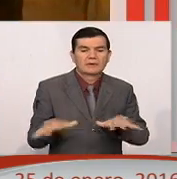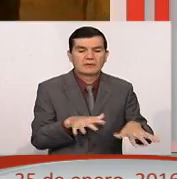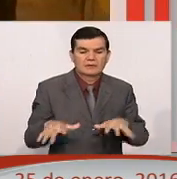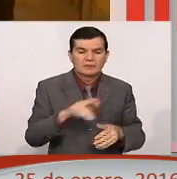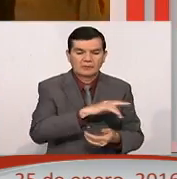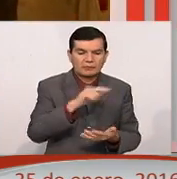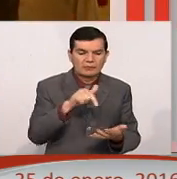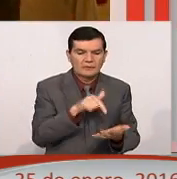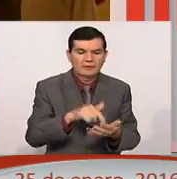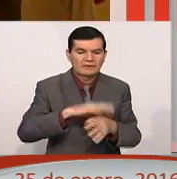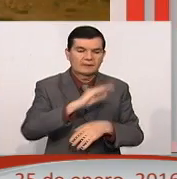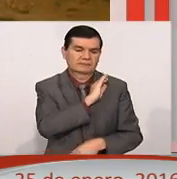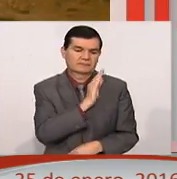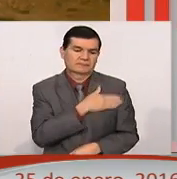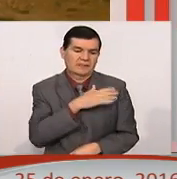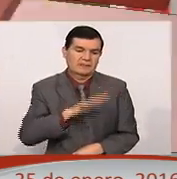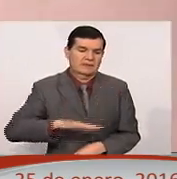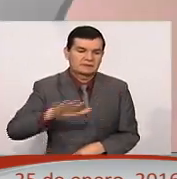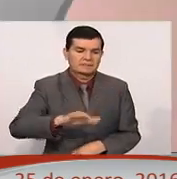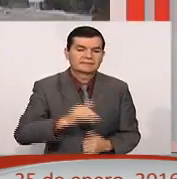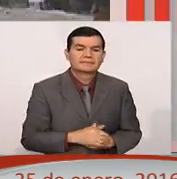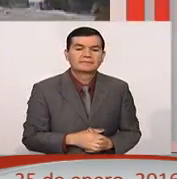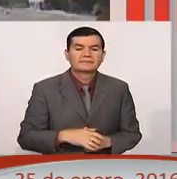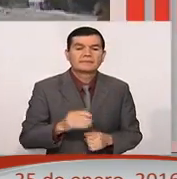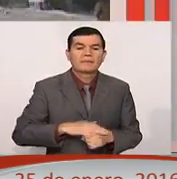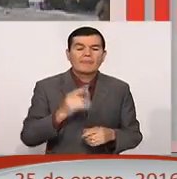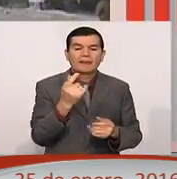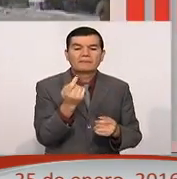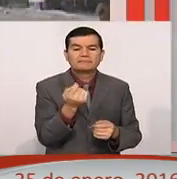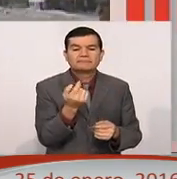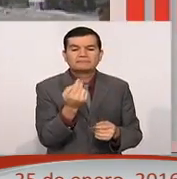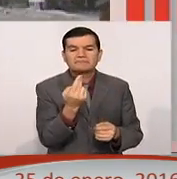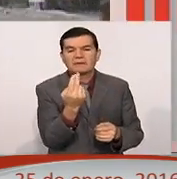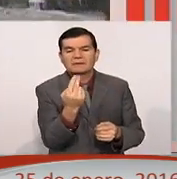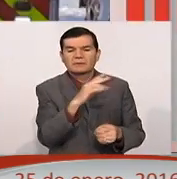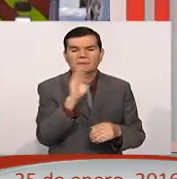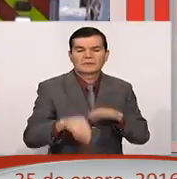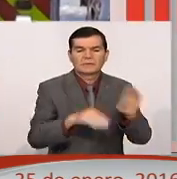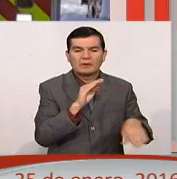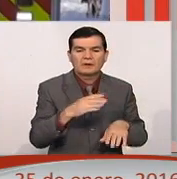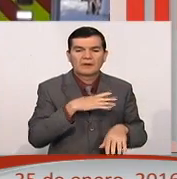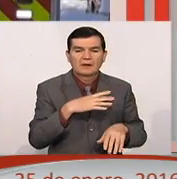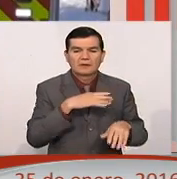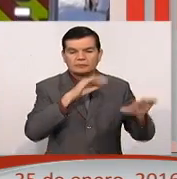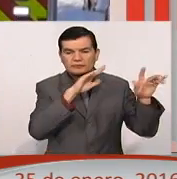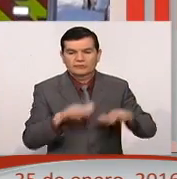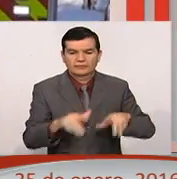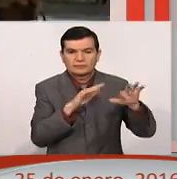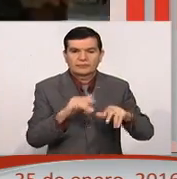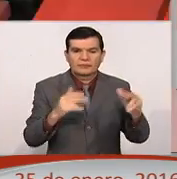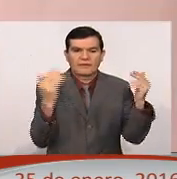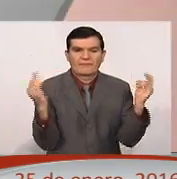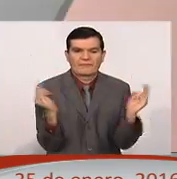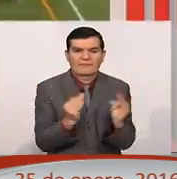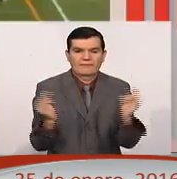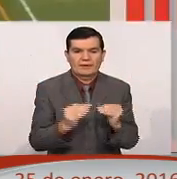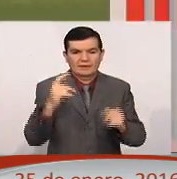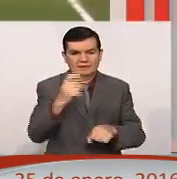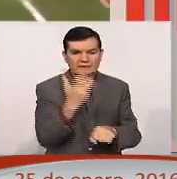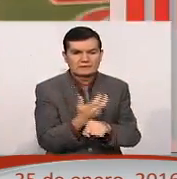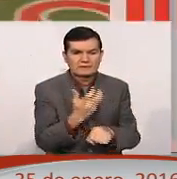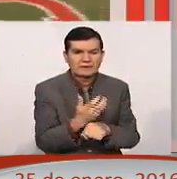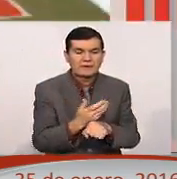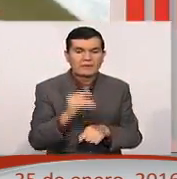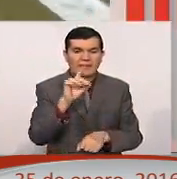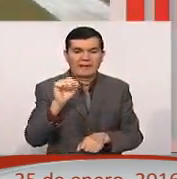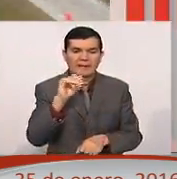sacude a la costa sur de España. Al menos 25 muertos deja potente nevada en los Estados Unidos. Los